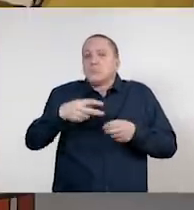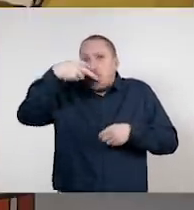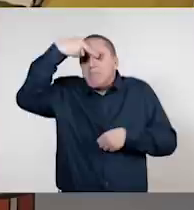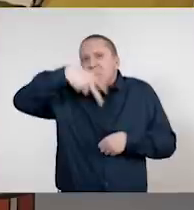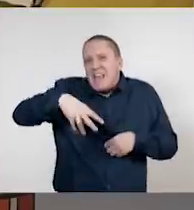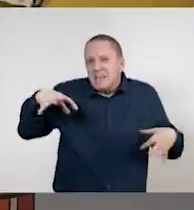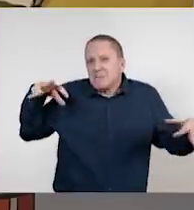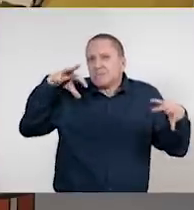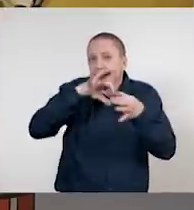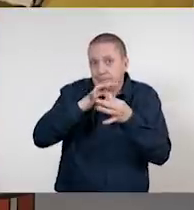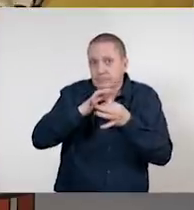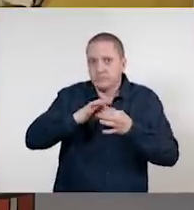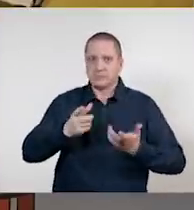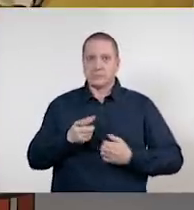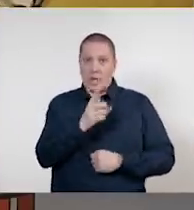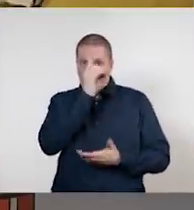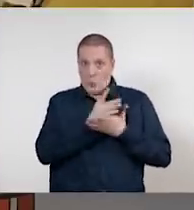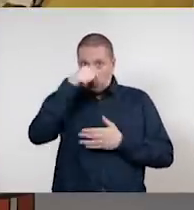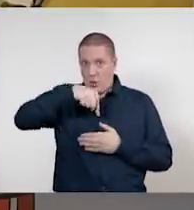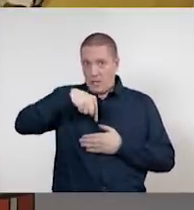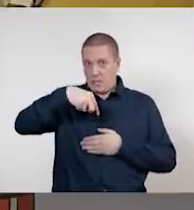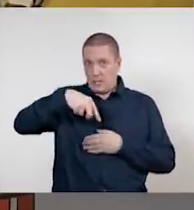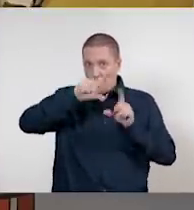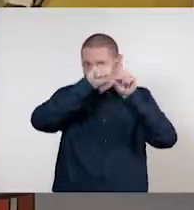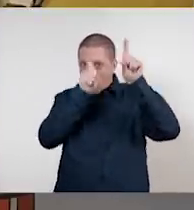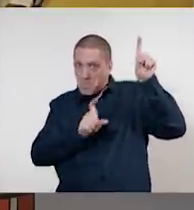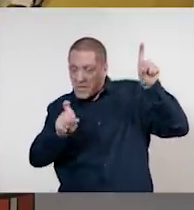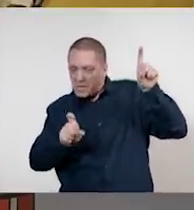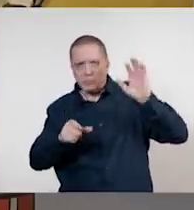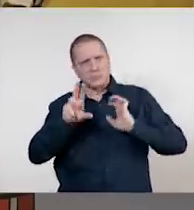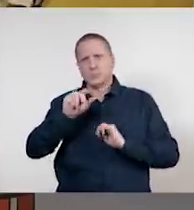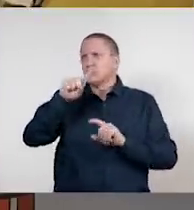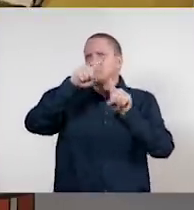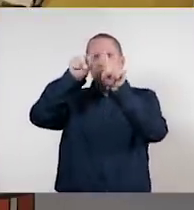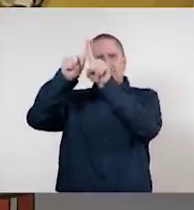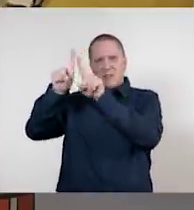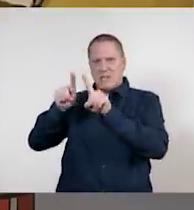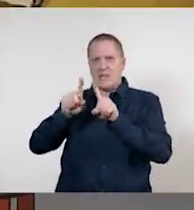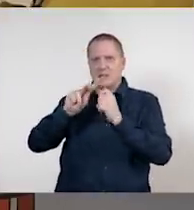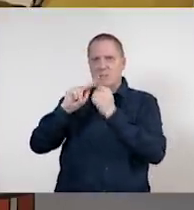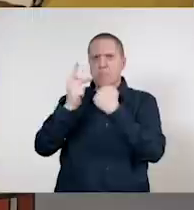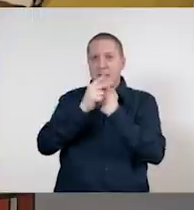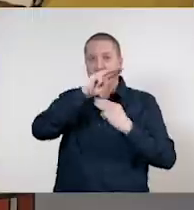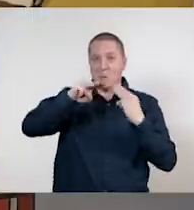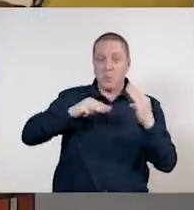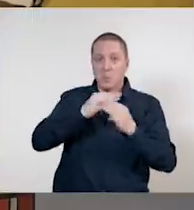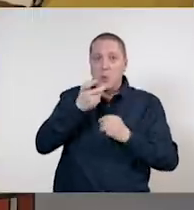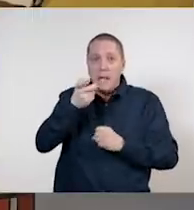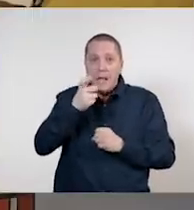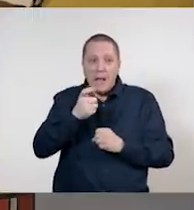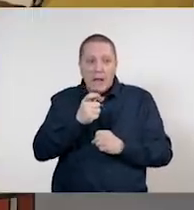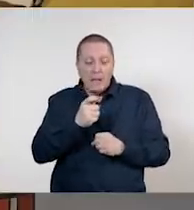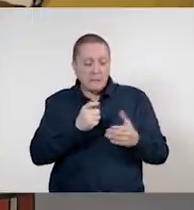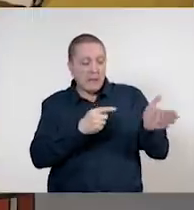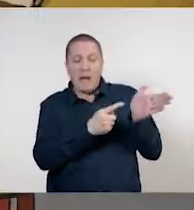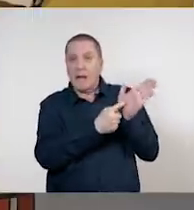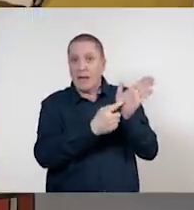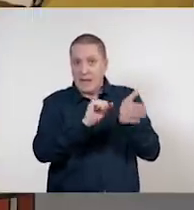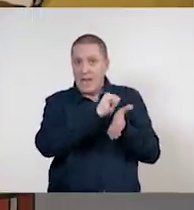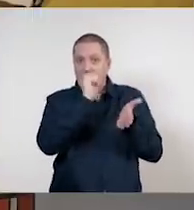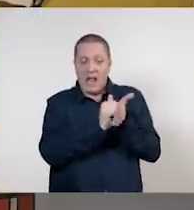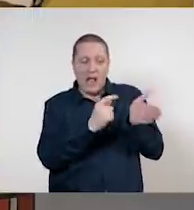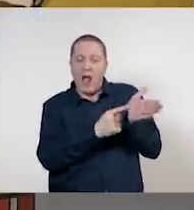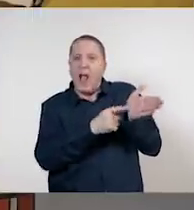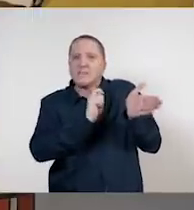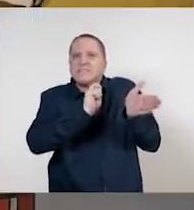como mexicanos, no solo aquí, en nuestro país, en México, sino también en otros países, en el mundo, y es un documento que nos identifica. Entonces,